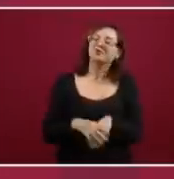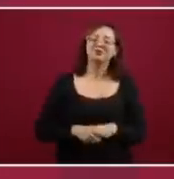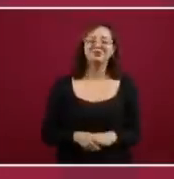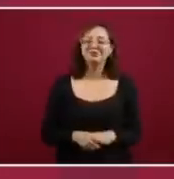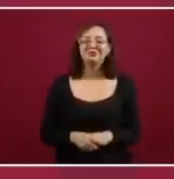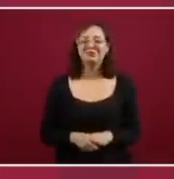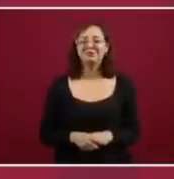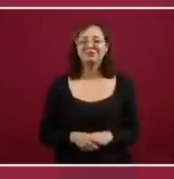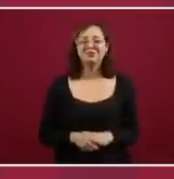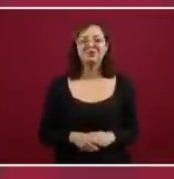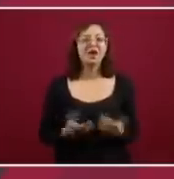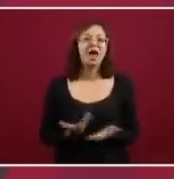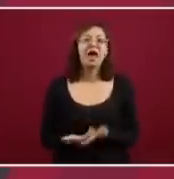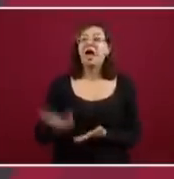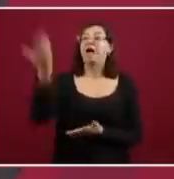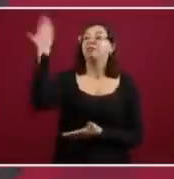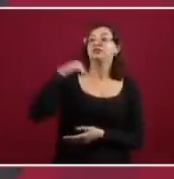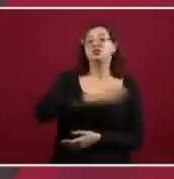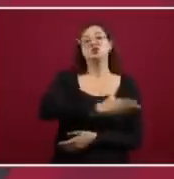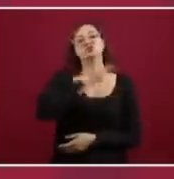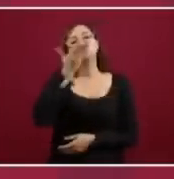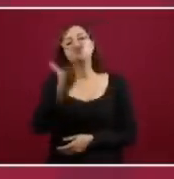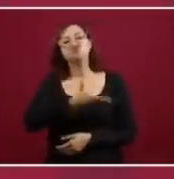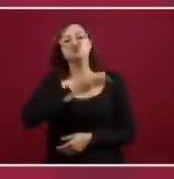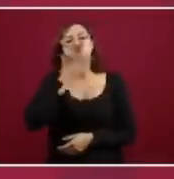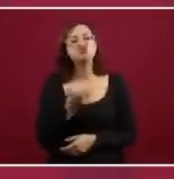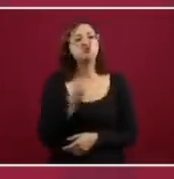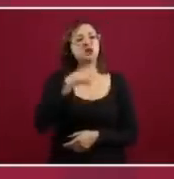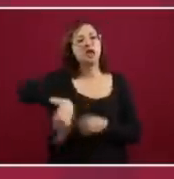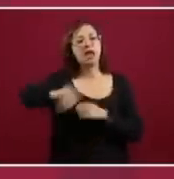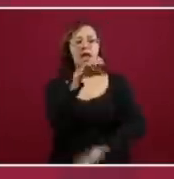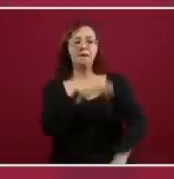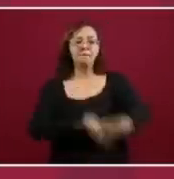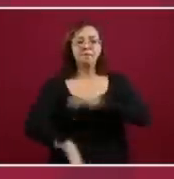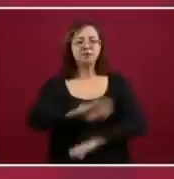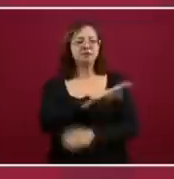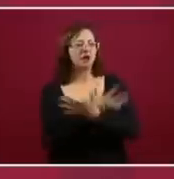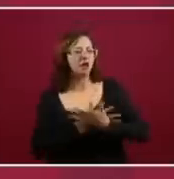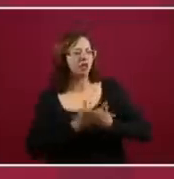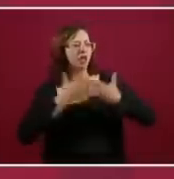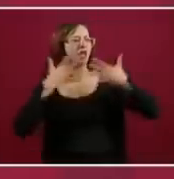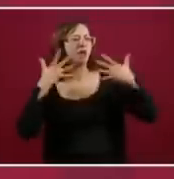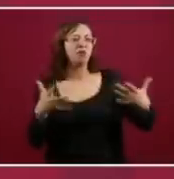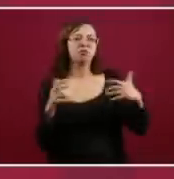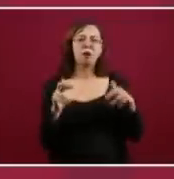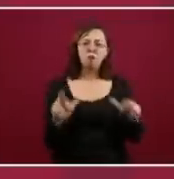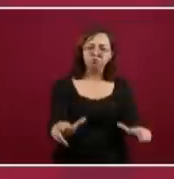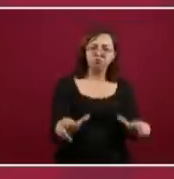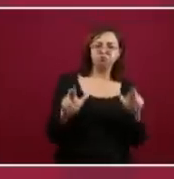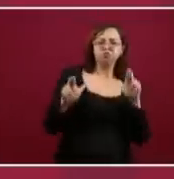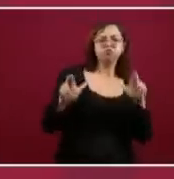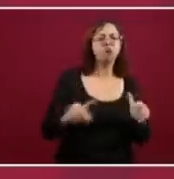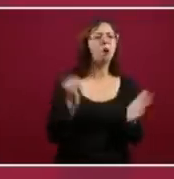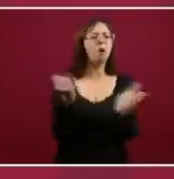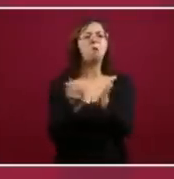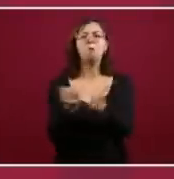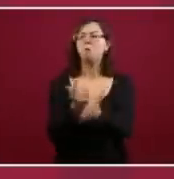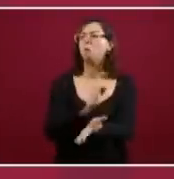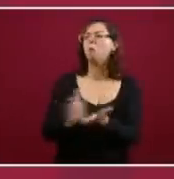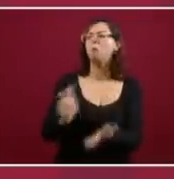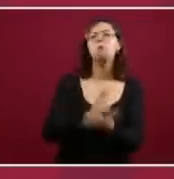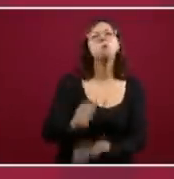a lo que hacían de condonar los impuestos a los potentados